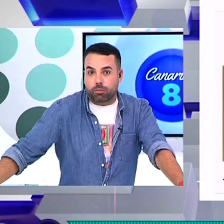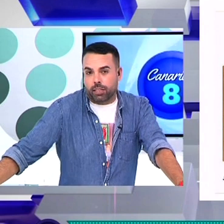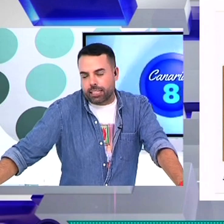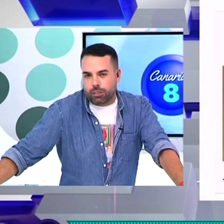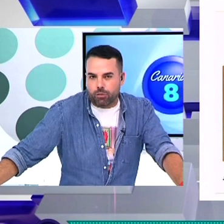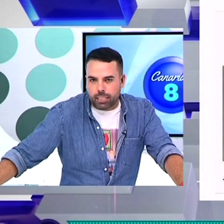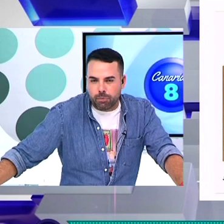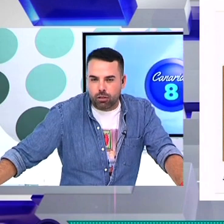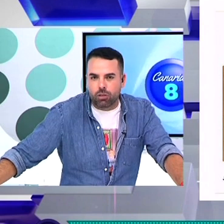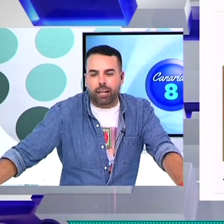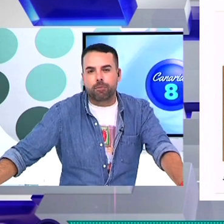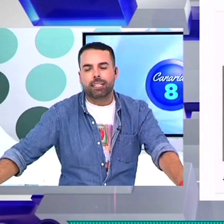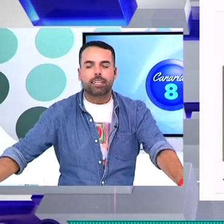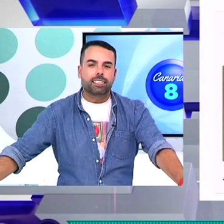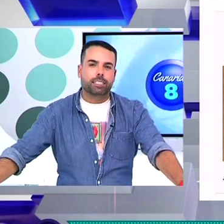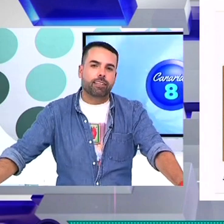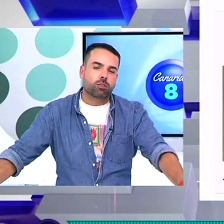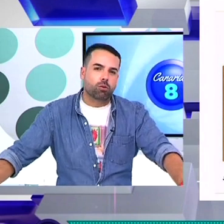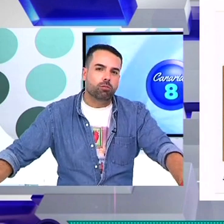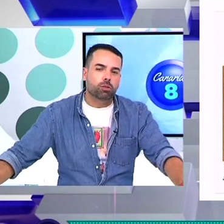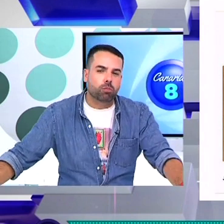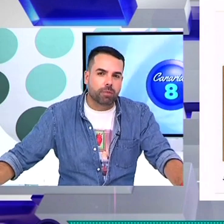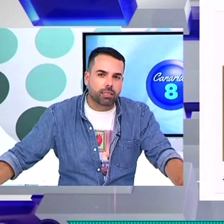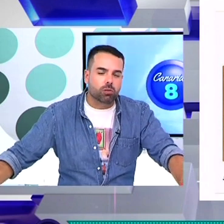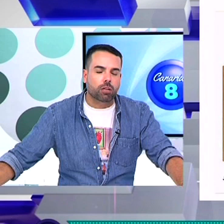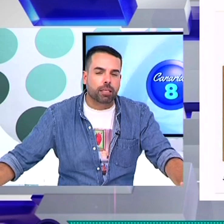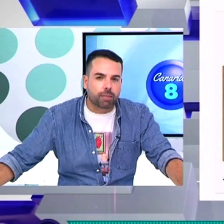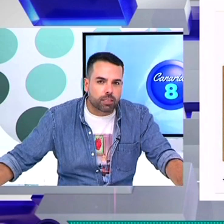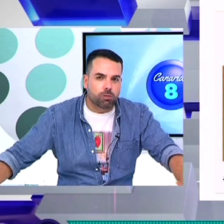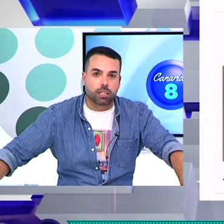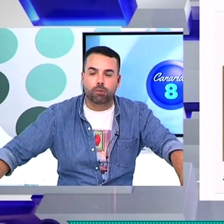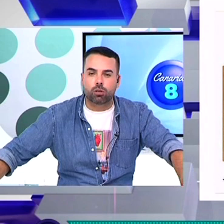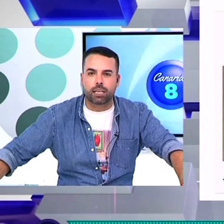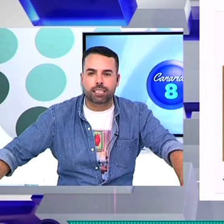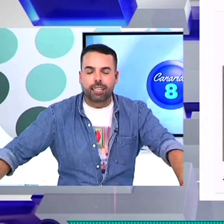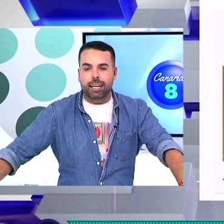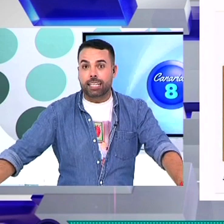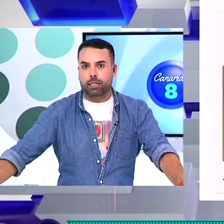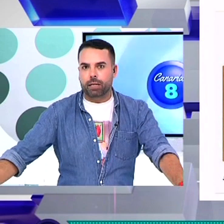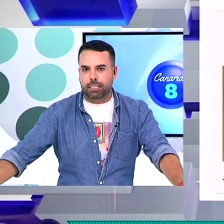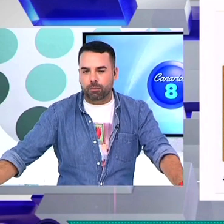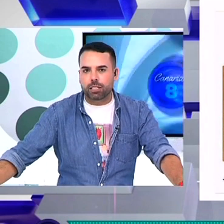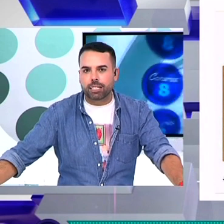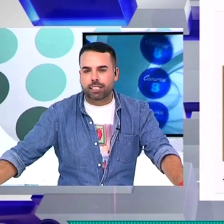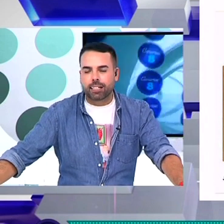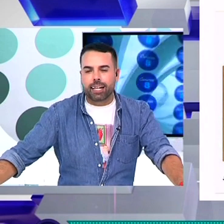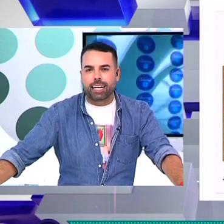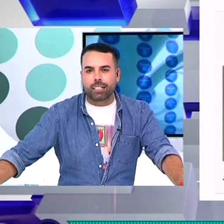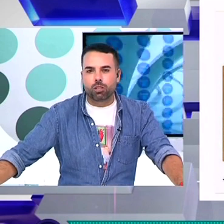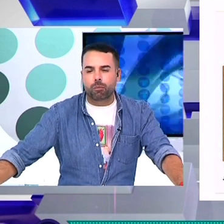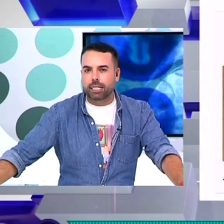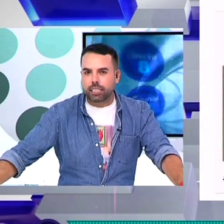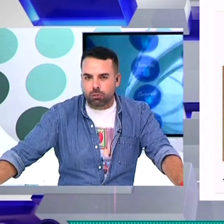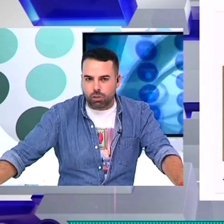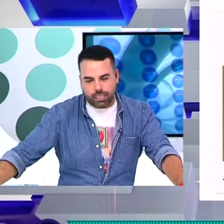todo apunta a que este año no va a ser menos, ¿no? Además, ya saben que todos los números suman 21, terminan 21 y tenemos todas las esperanzas puestas en el